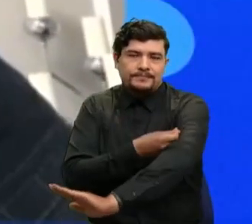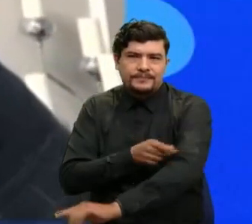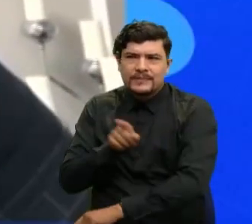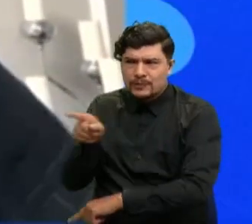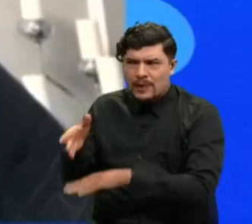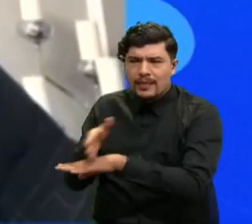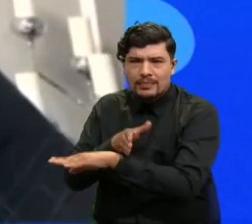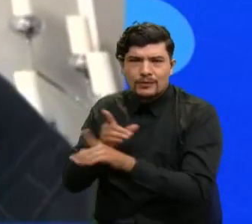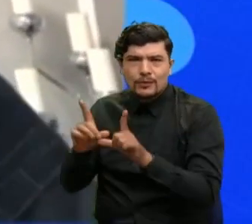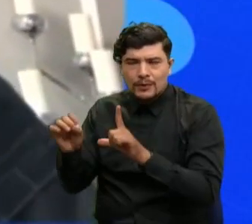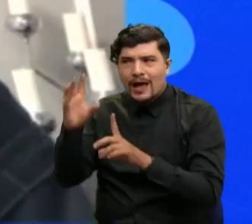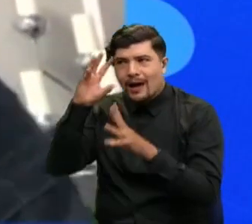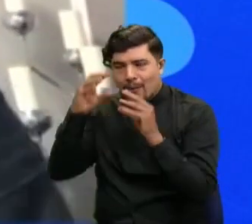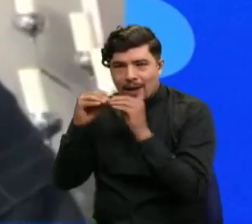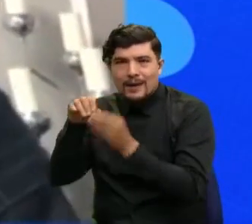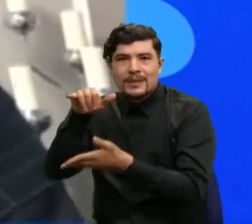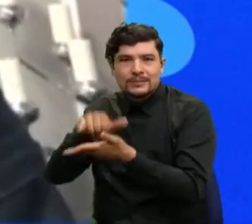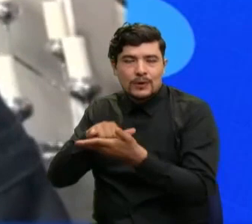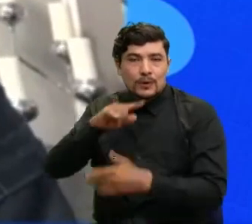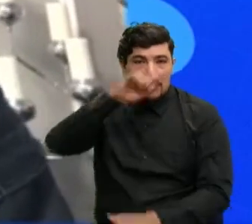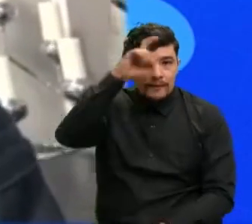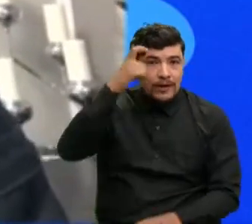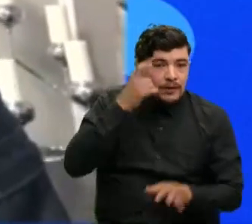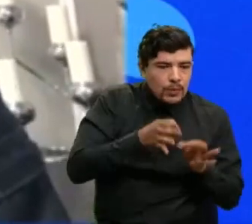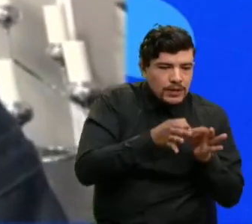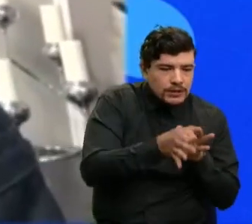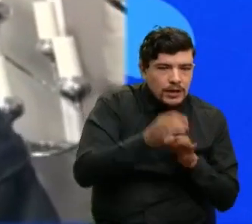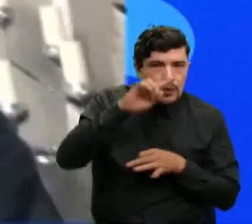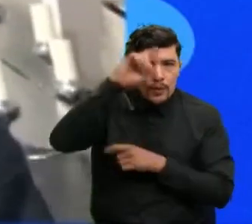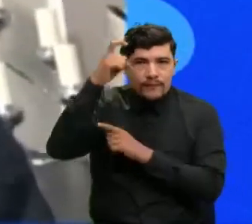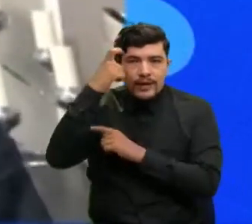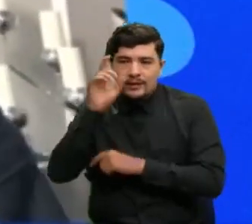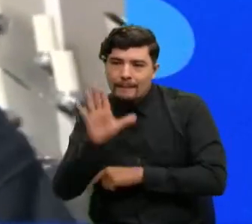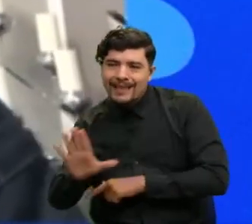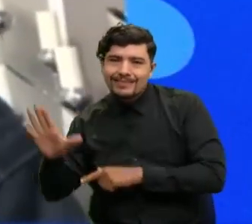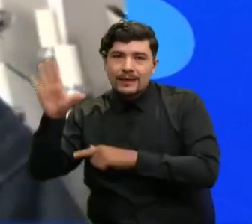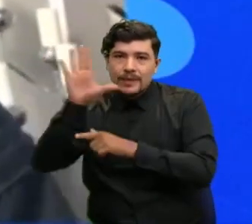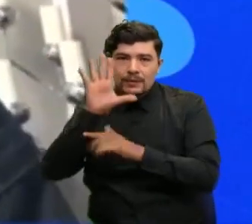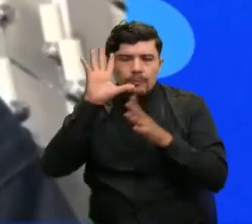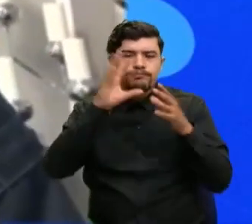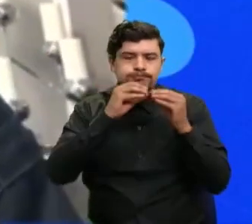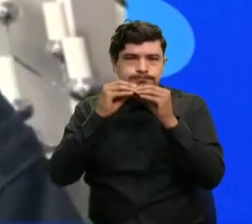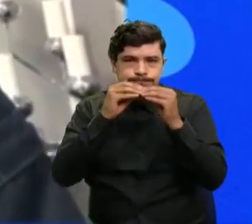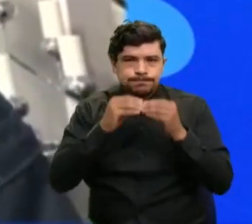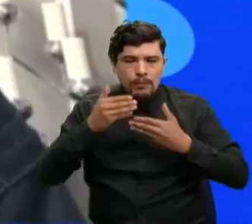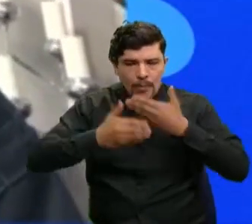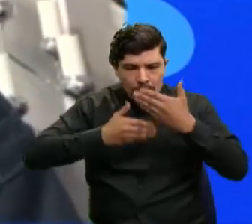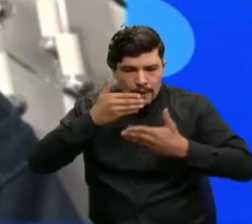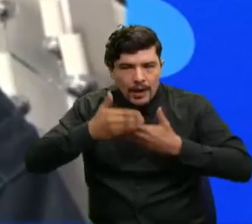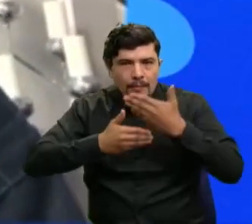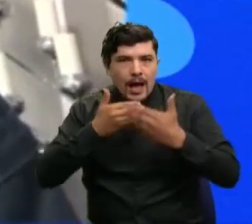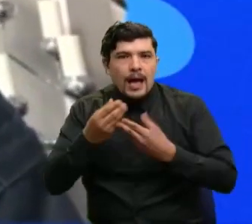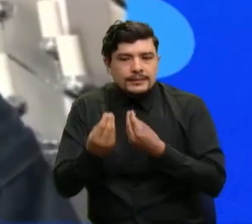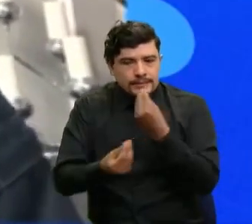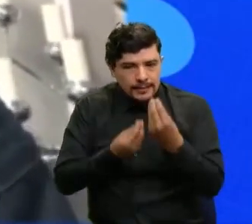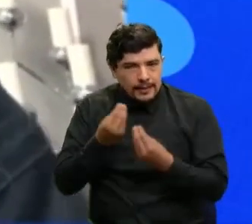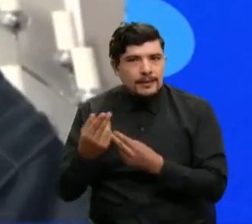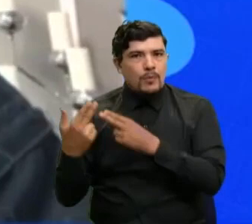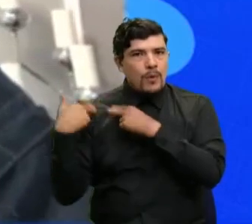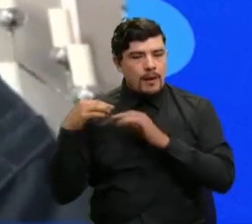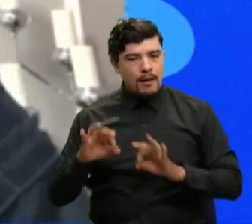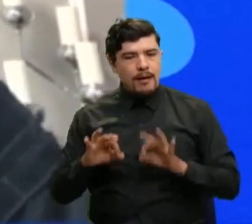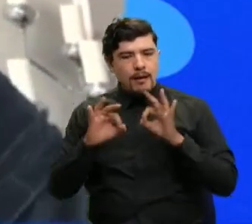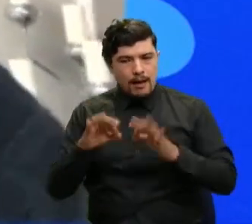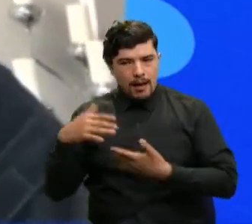Entonces, los gobiernos locales, el gobierno departamental, está haciendo la tarea. Ahora lo que tiene que hacer nuestra querida comunidad